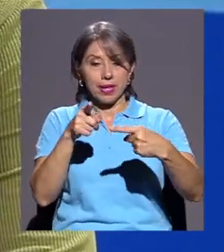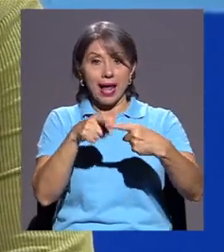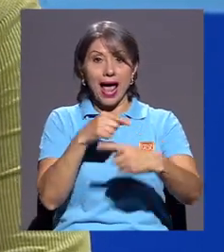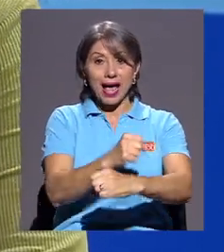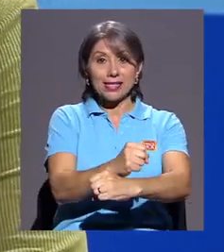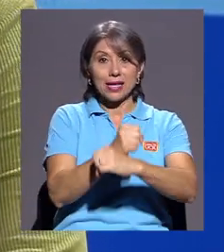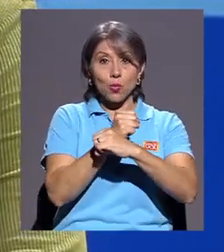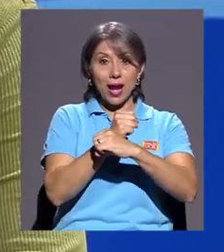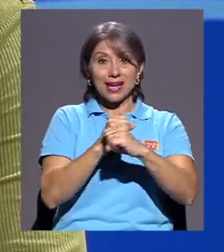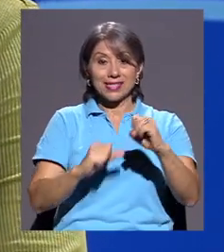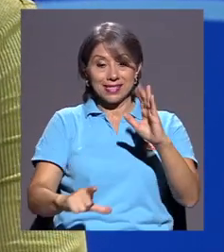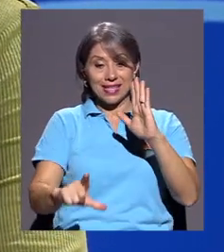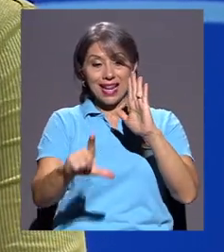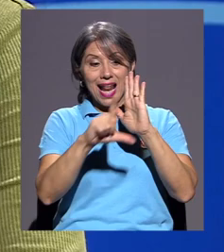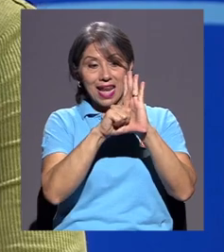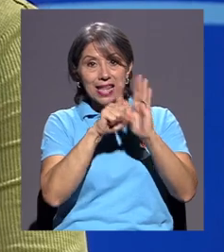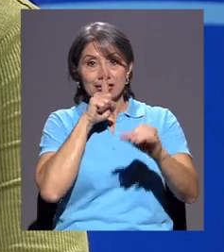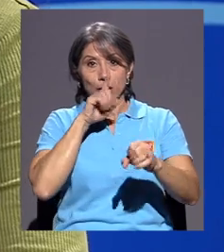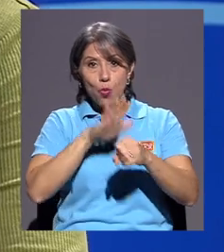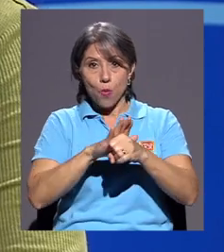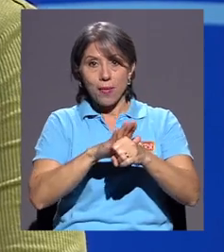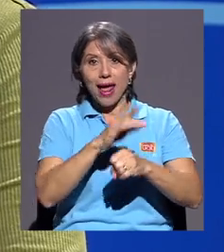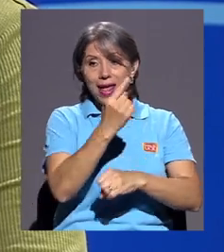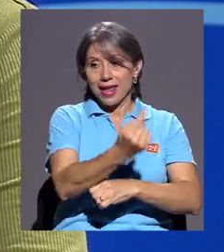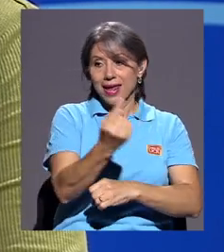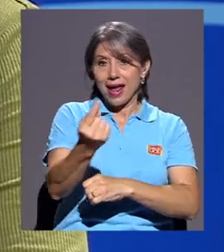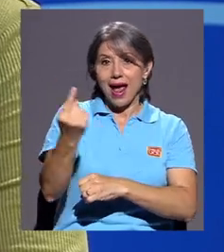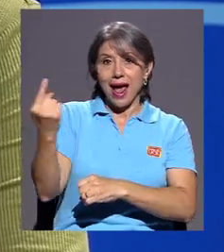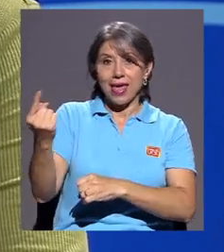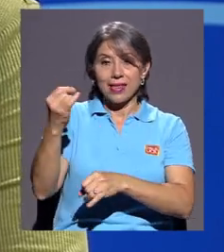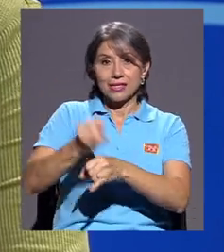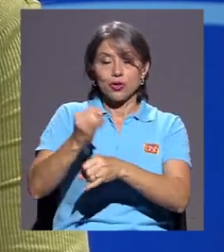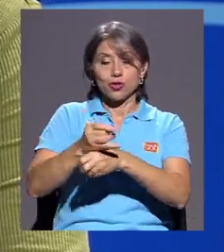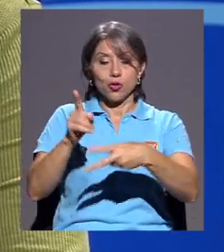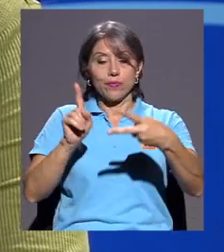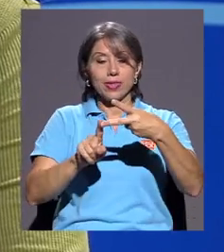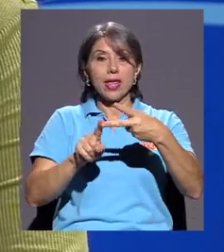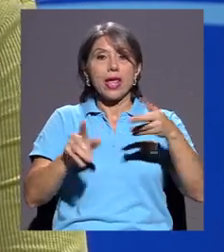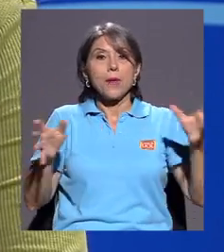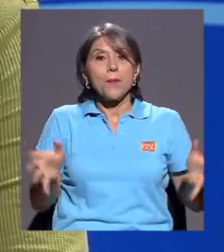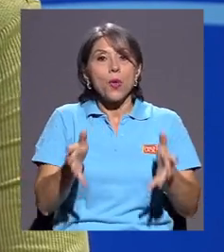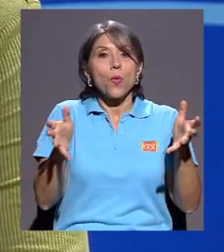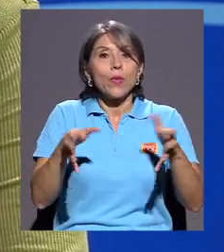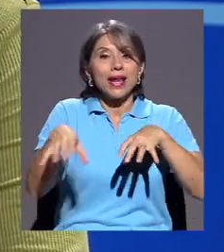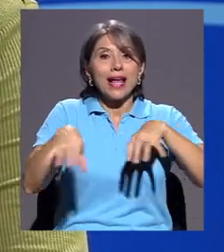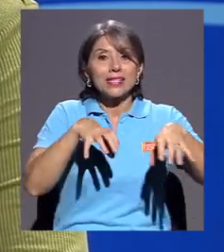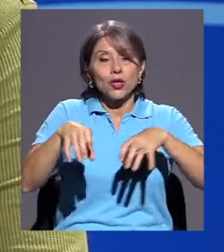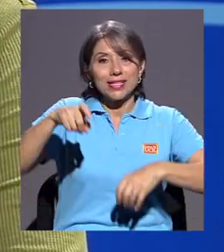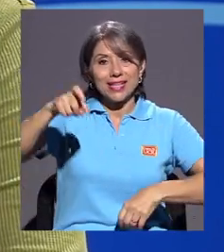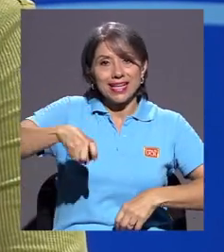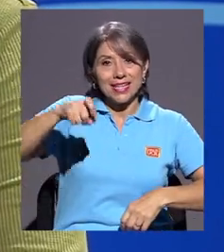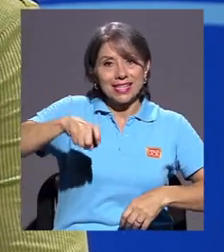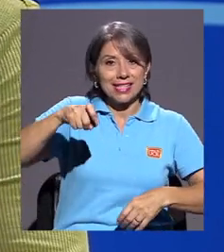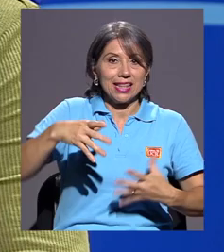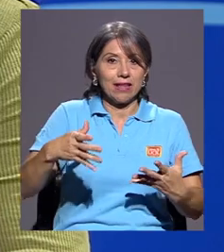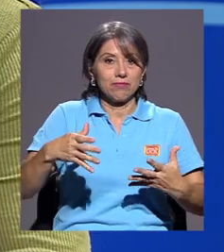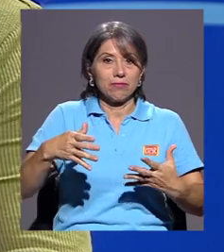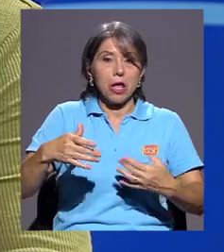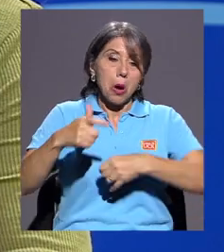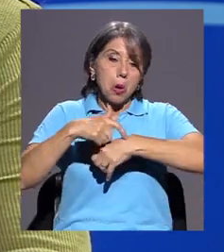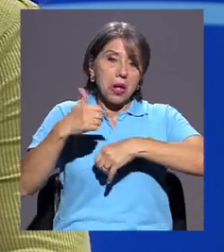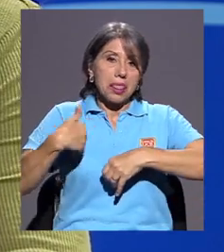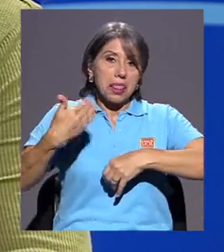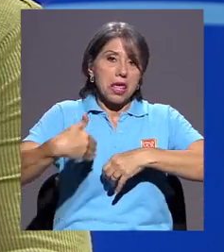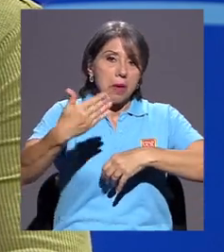Asegurarse de que se cumpla la legislación en cada una de las instituciones y además promover acciones en particular que se necesiten o que con